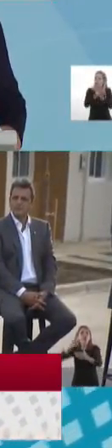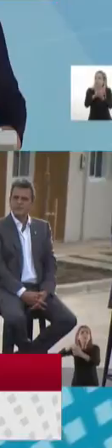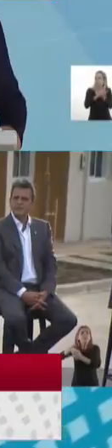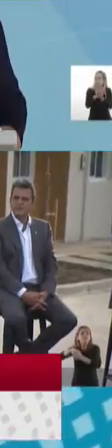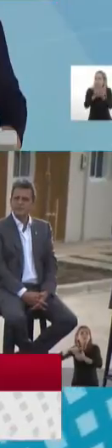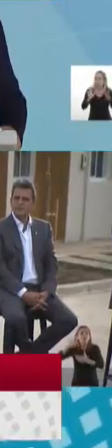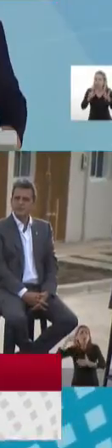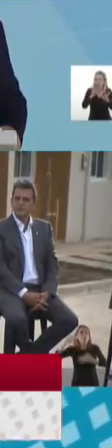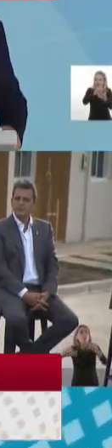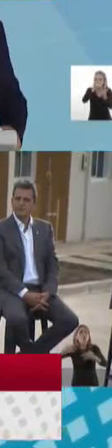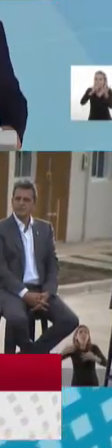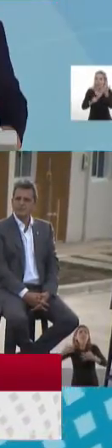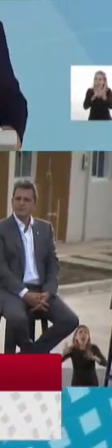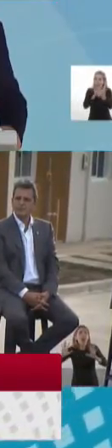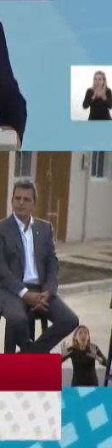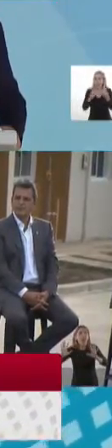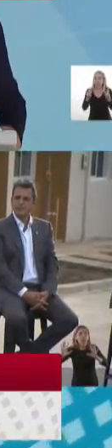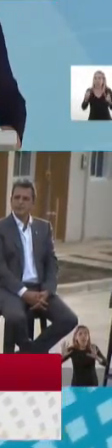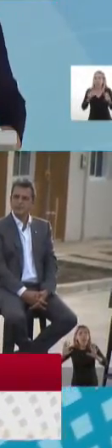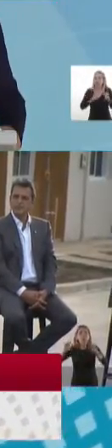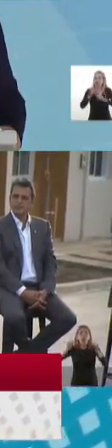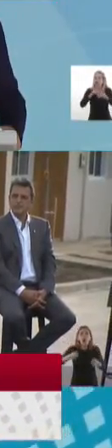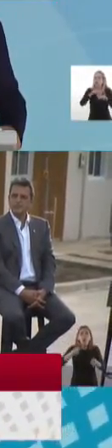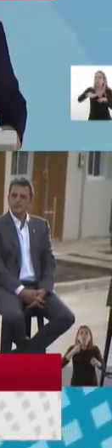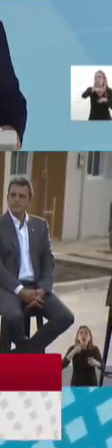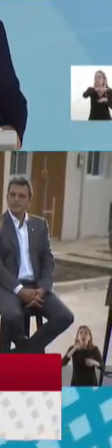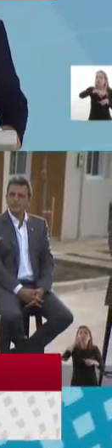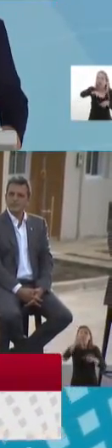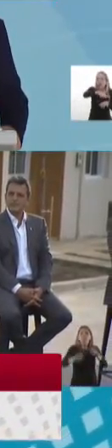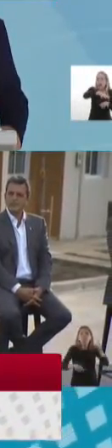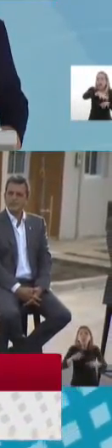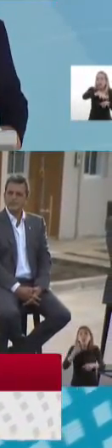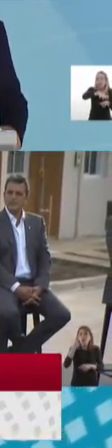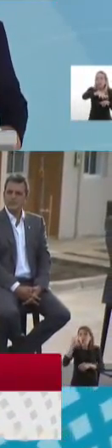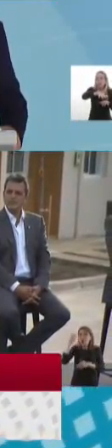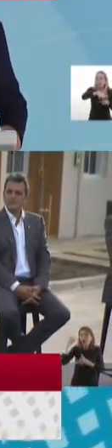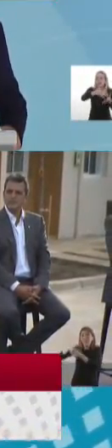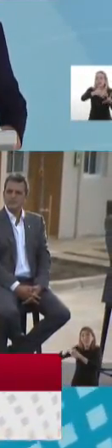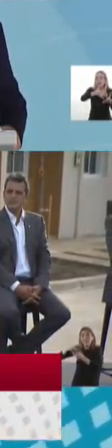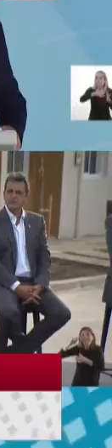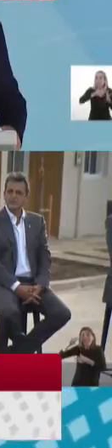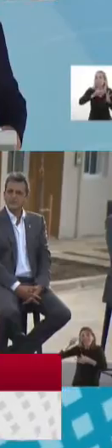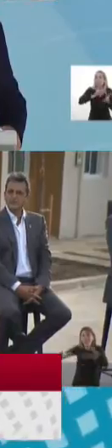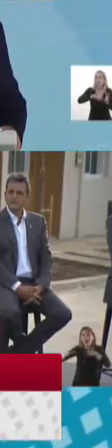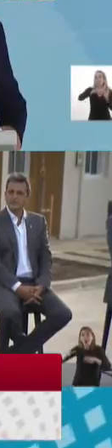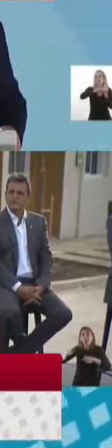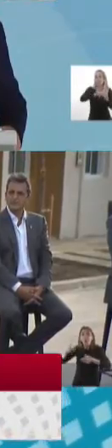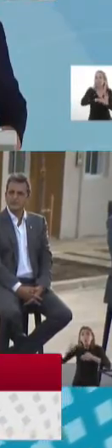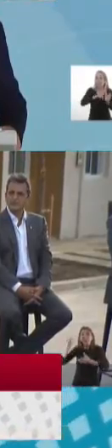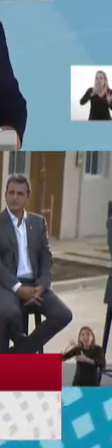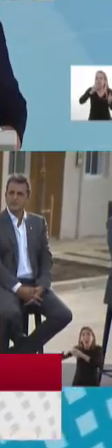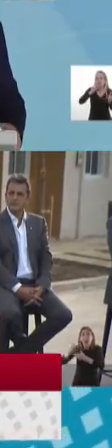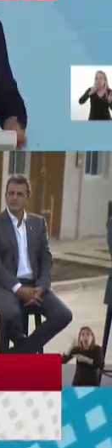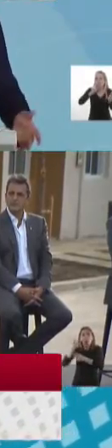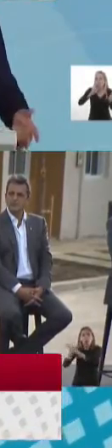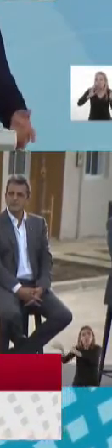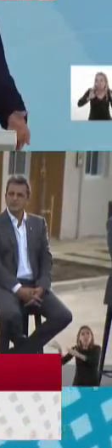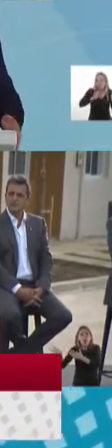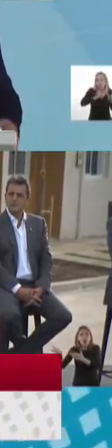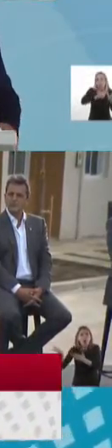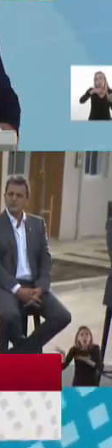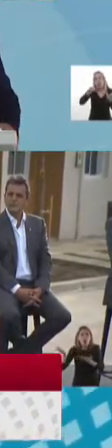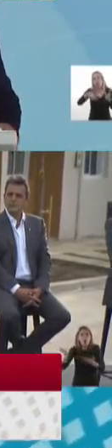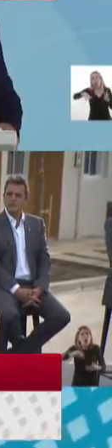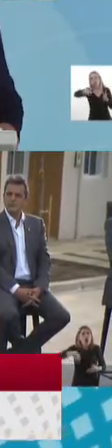el poder para hacer algo no vamos a querer el poder para hacer algo no les interesa la gestión son digamos ineptos no están preparados no les